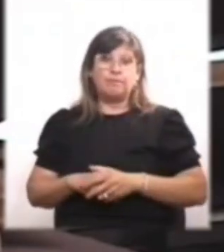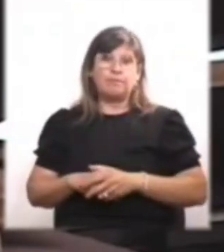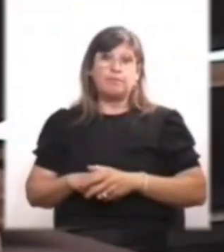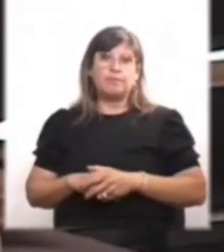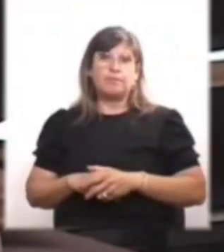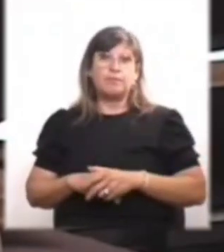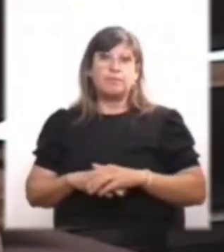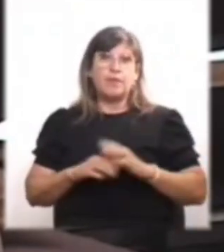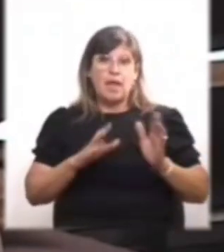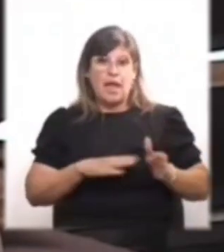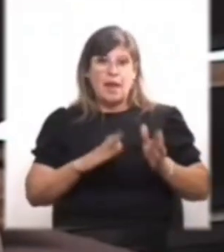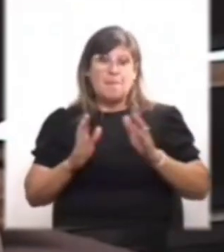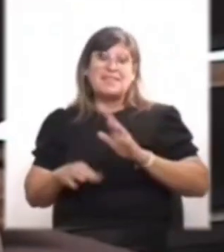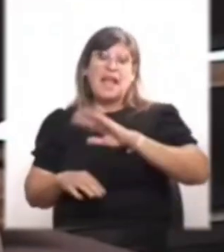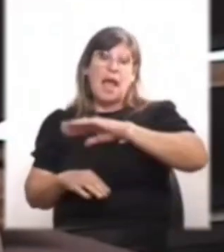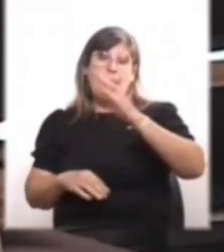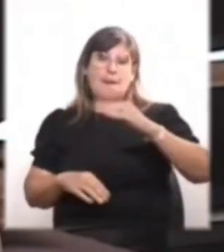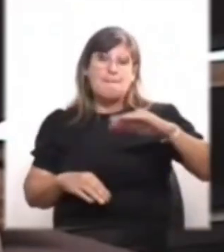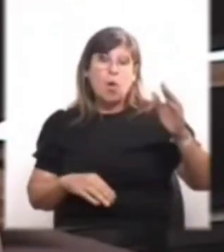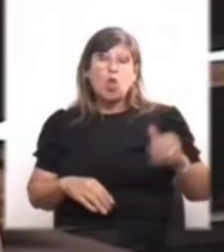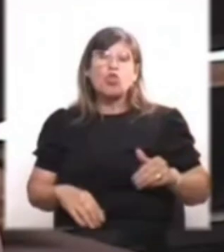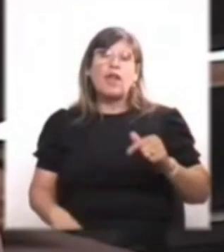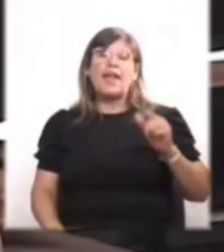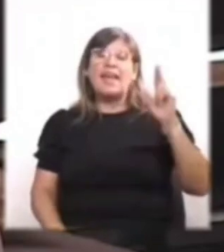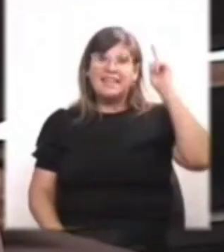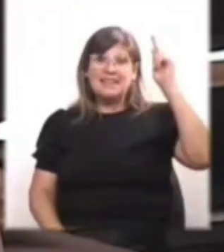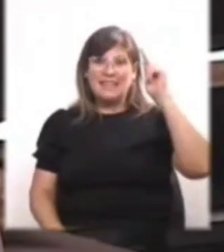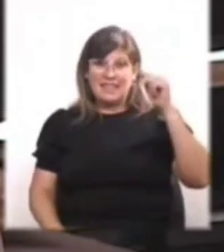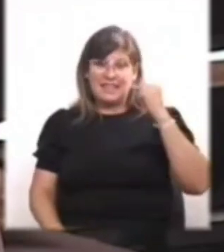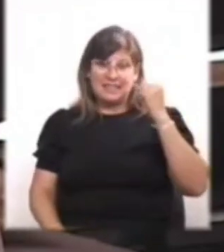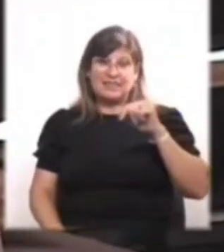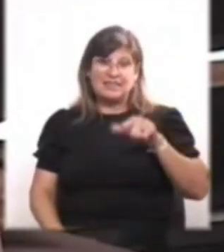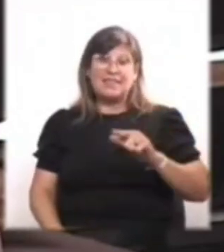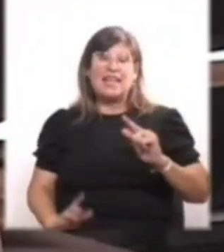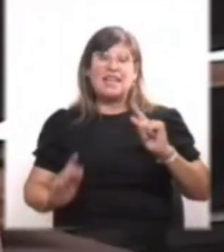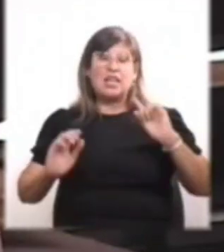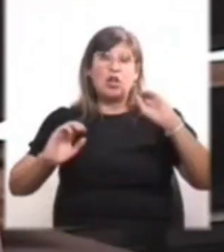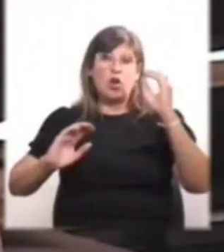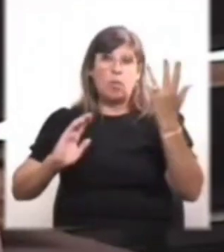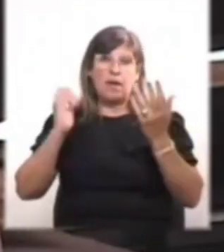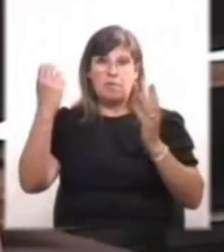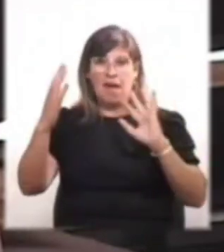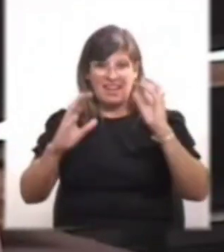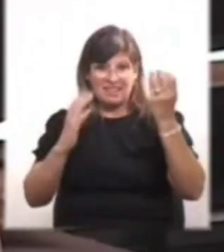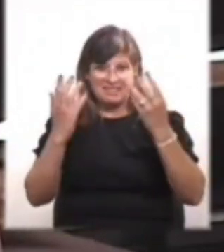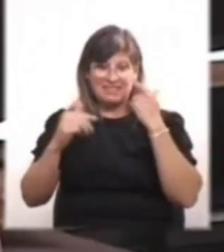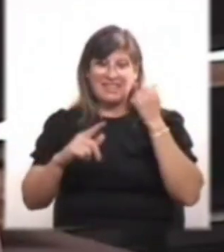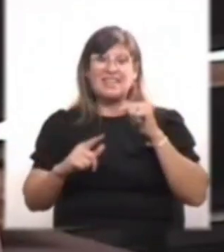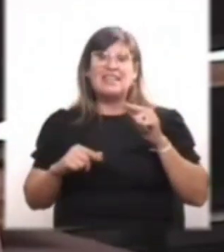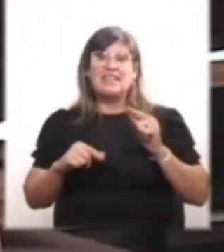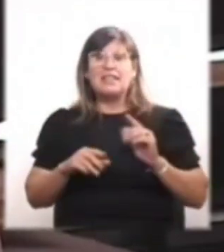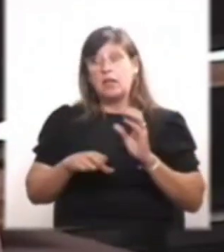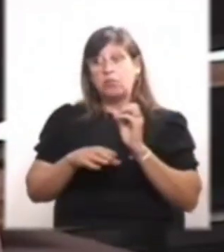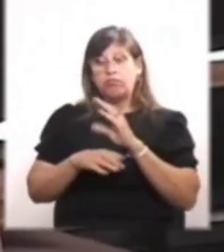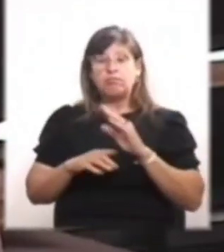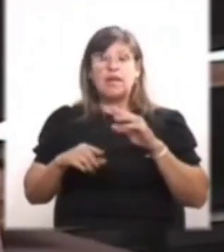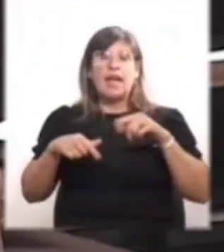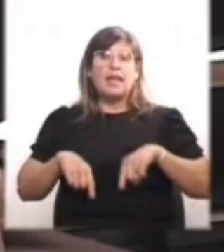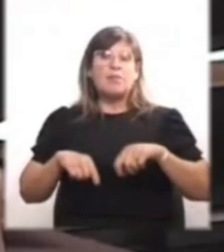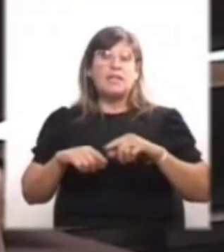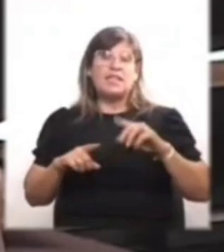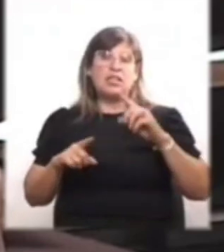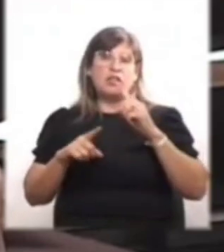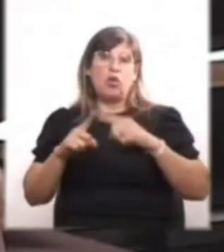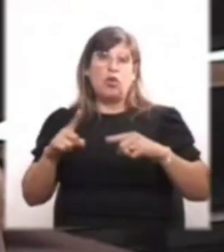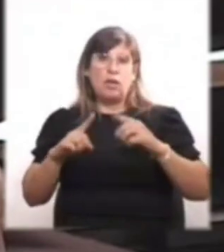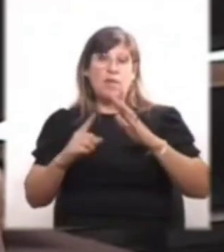el pasaje del monte indígena y el monte nativo y los palmares a que sea el Ministerio de Ambiente quien lo